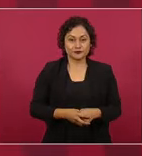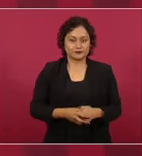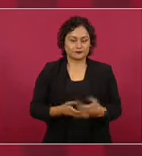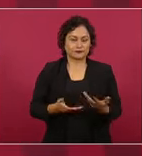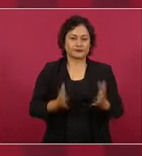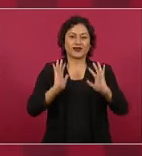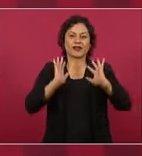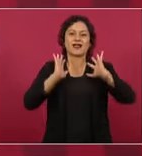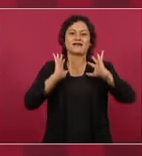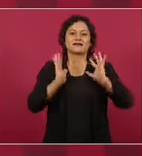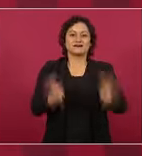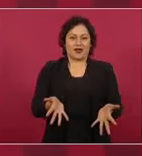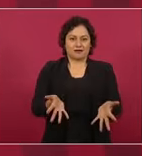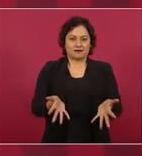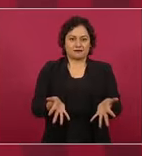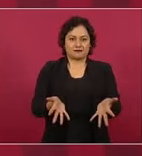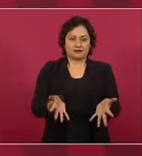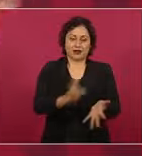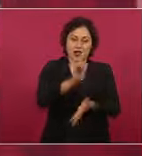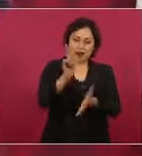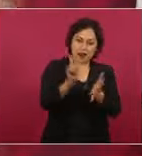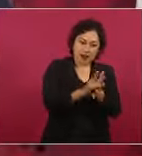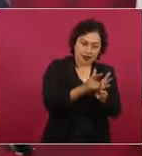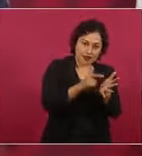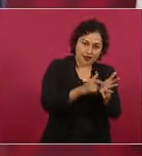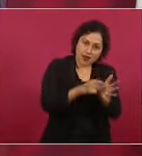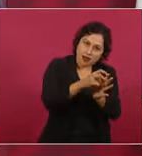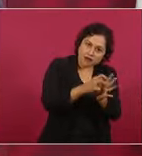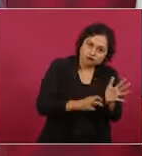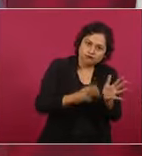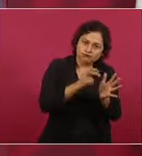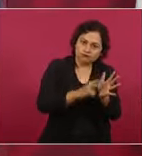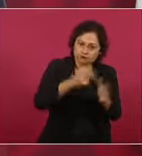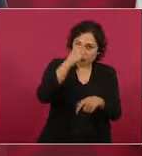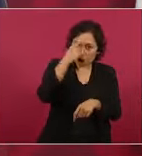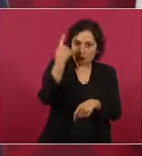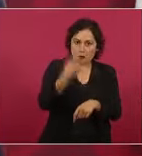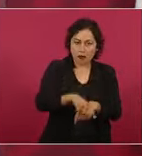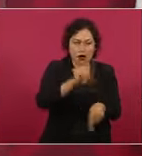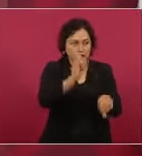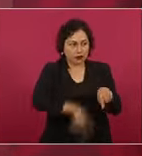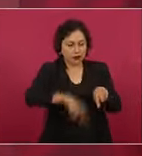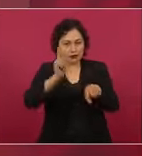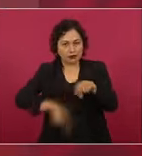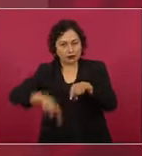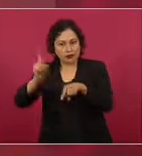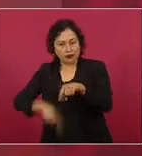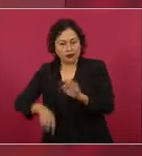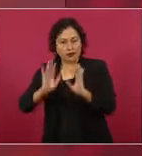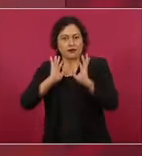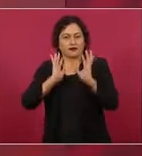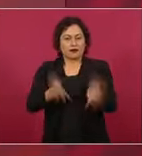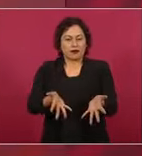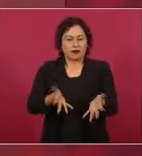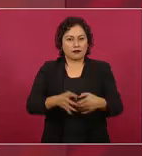desaparecer por completo. Y lo demás es muy sencillo. En todos los países